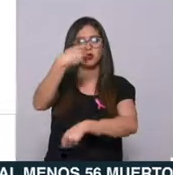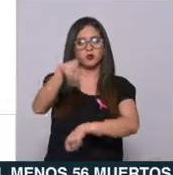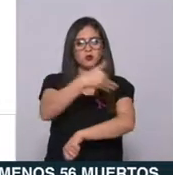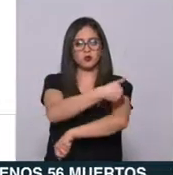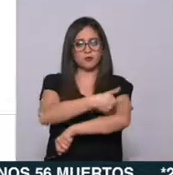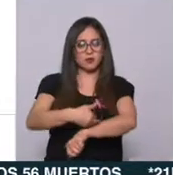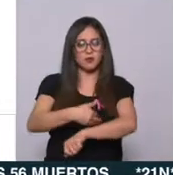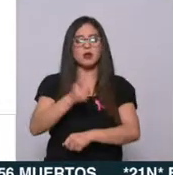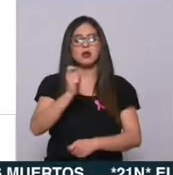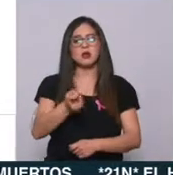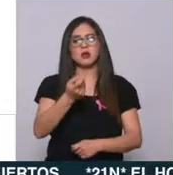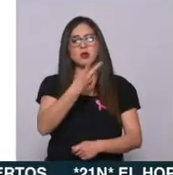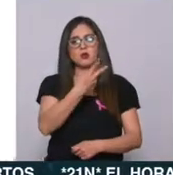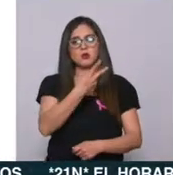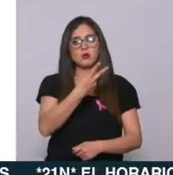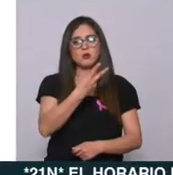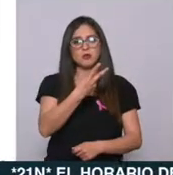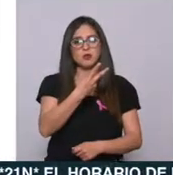familiares